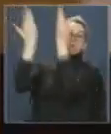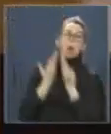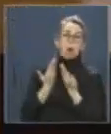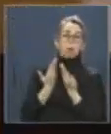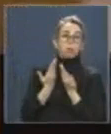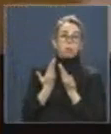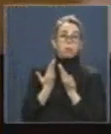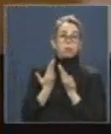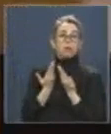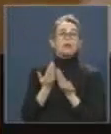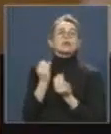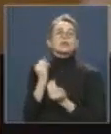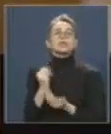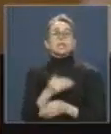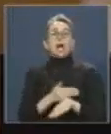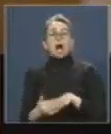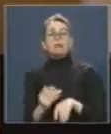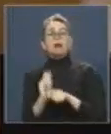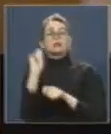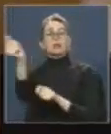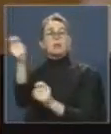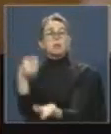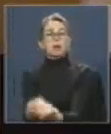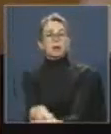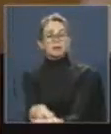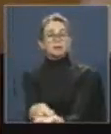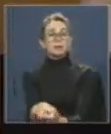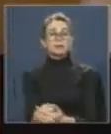cada vez que se arrasan en sus pagos